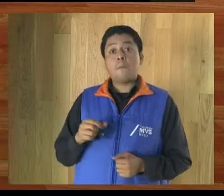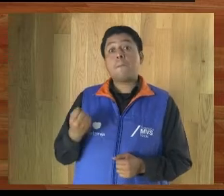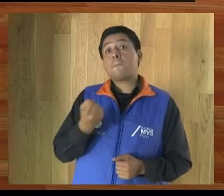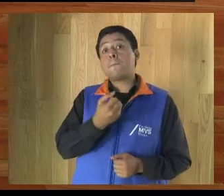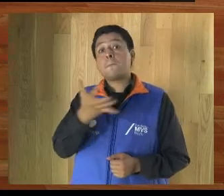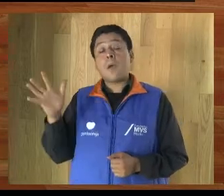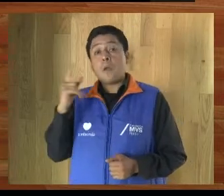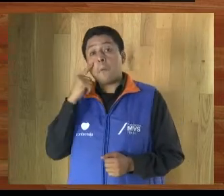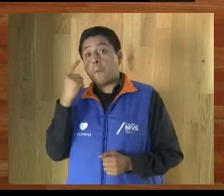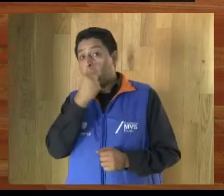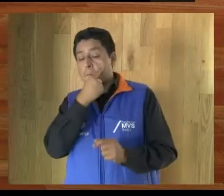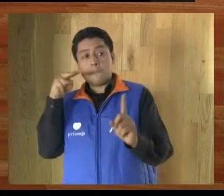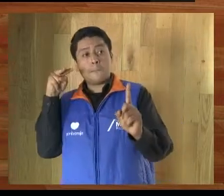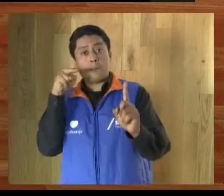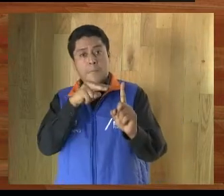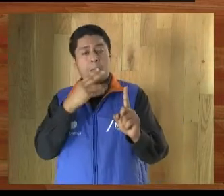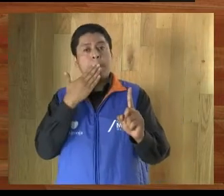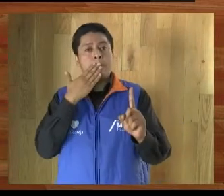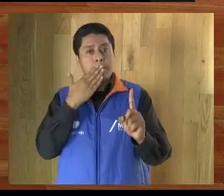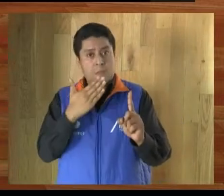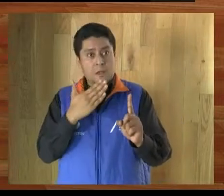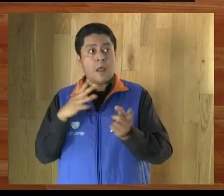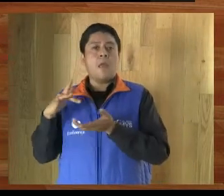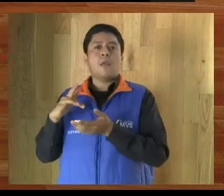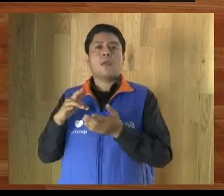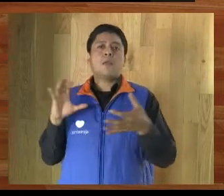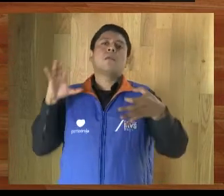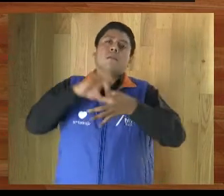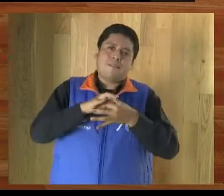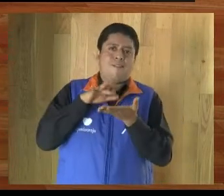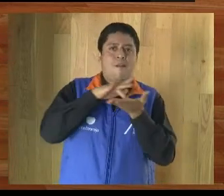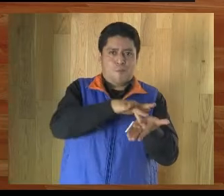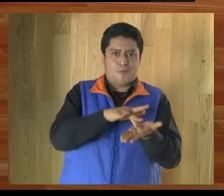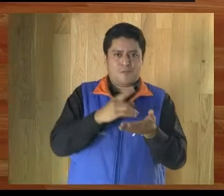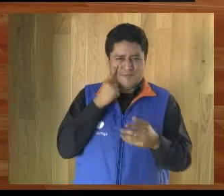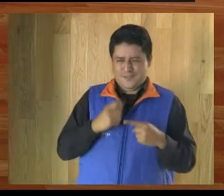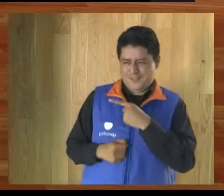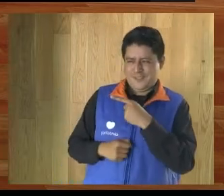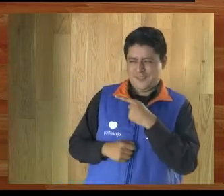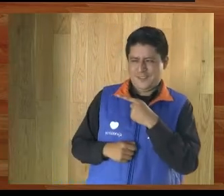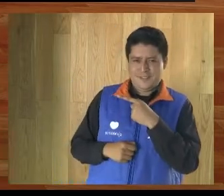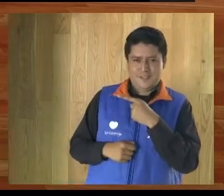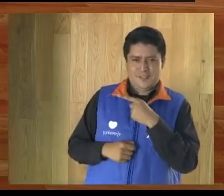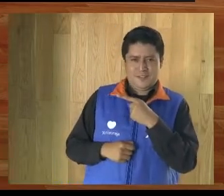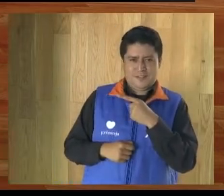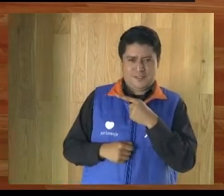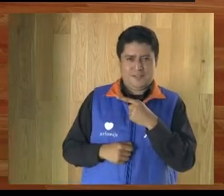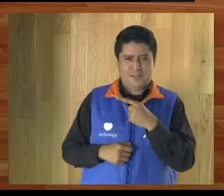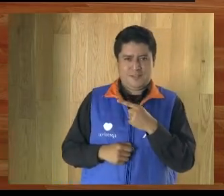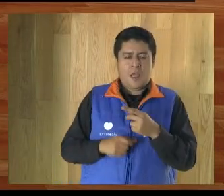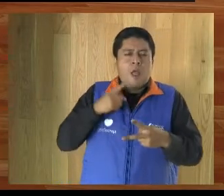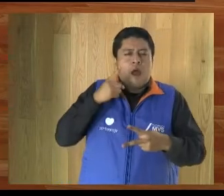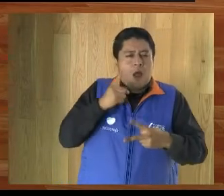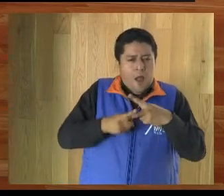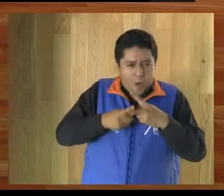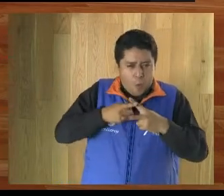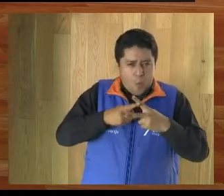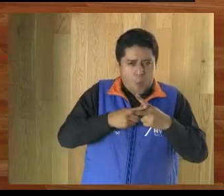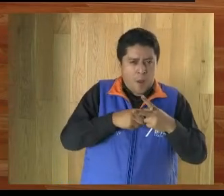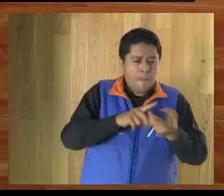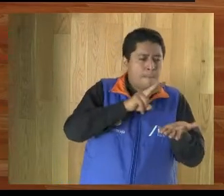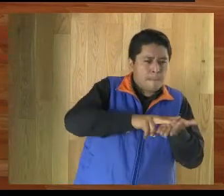apoyo. Es el coeficiente de Pearson que mide la relación entre dos variables y entonces